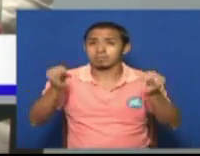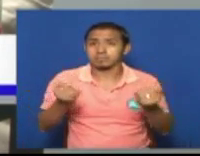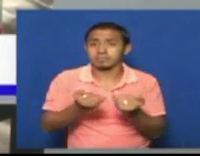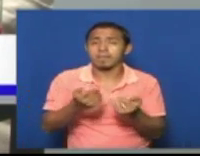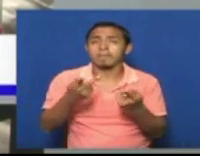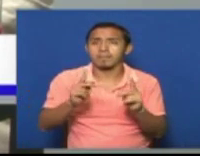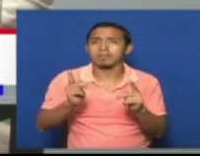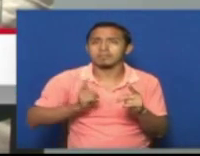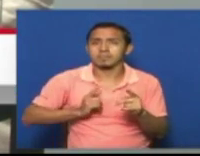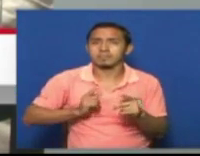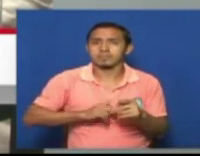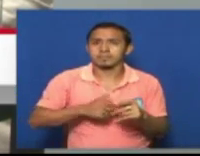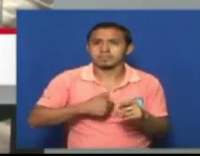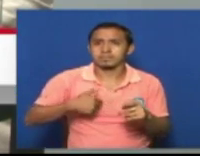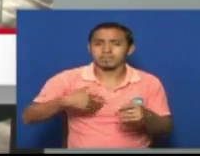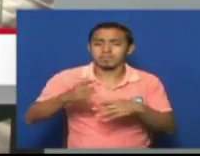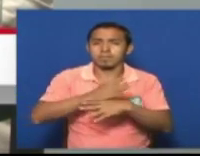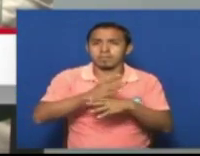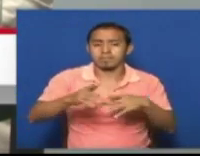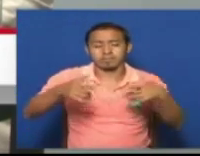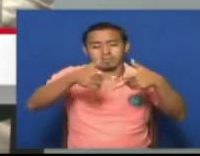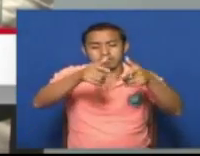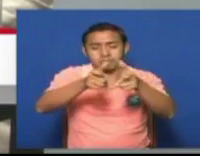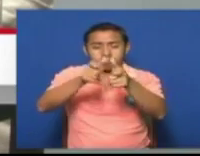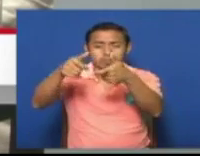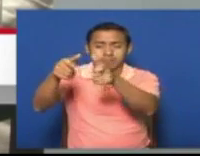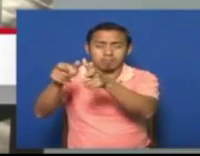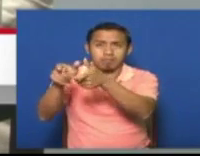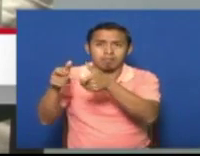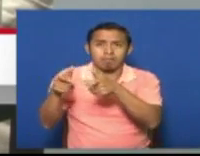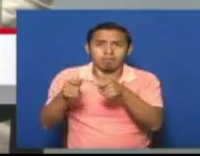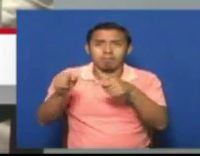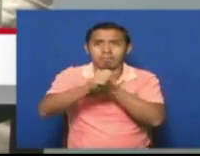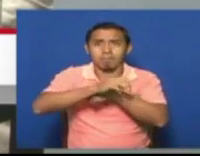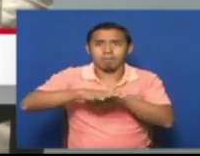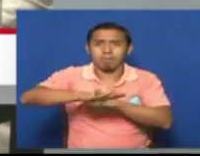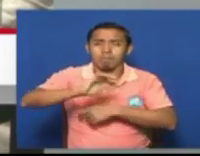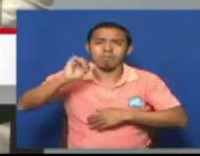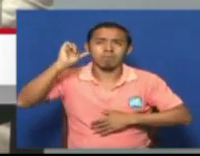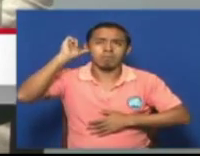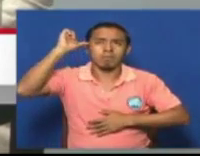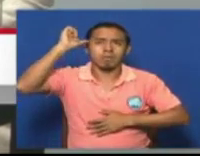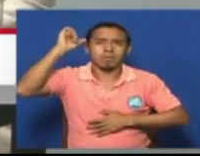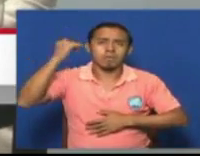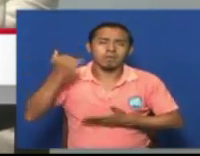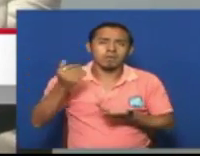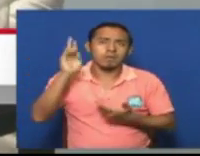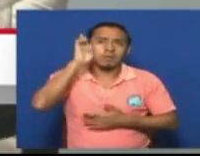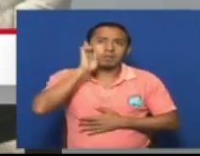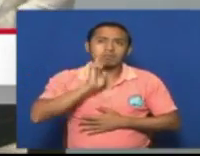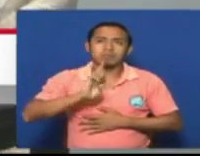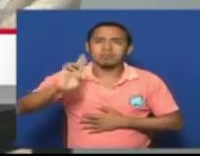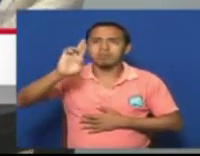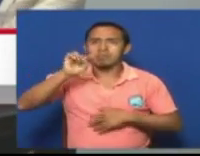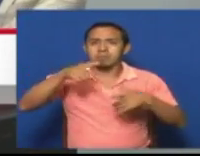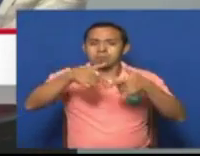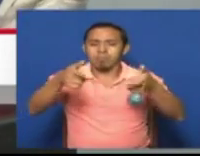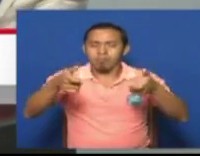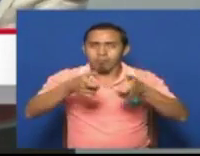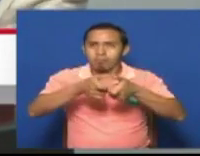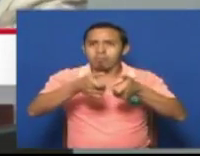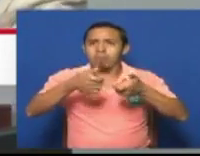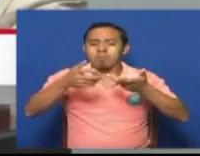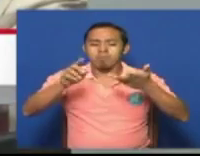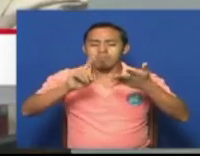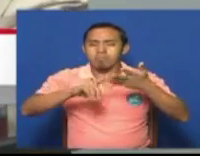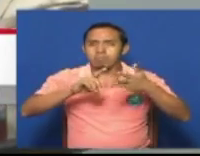presentaciones con diferentes sectores institucionales sociales académicos grupos redes